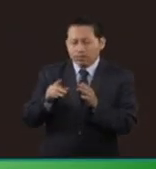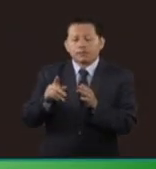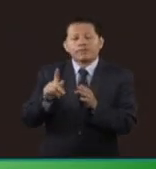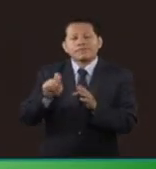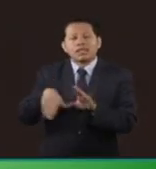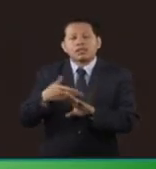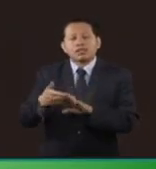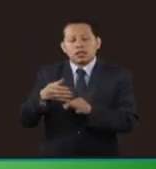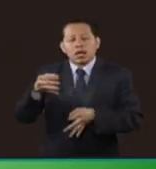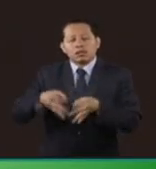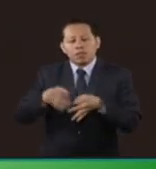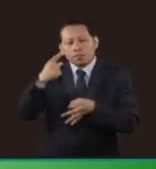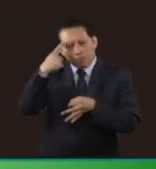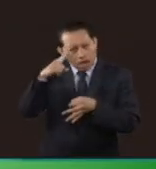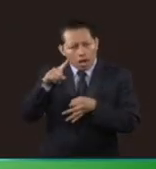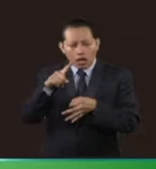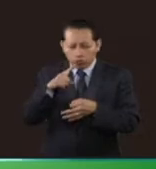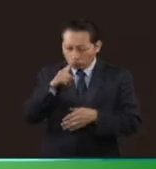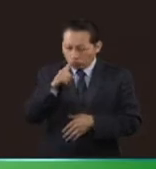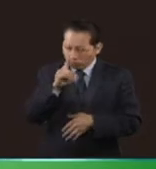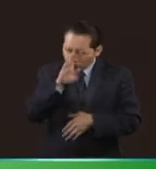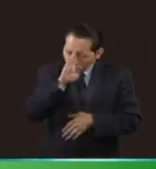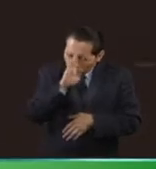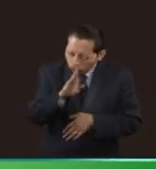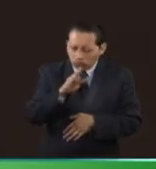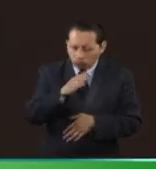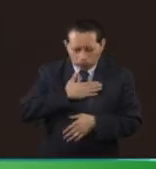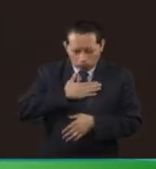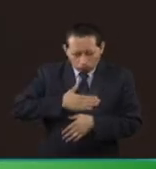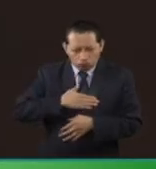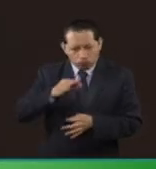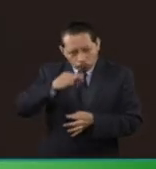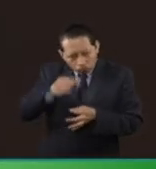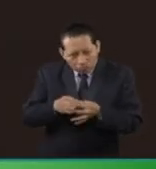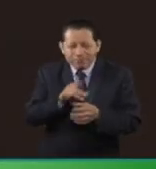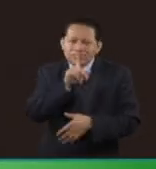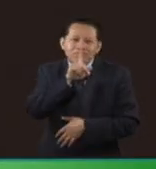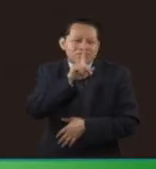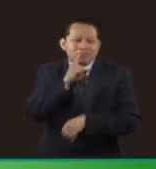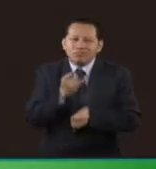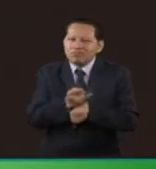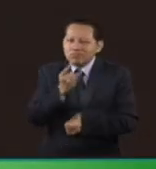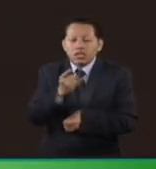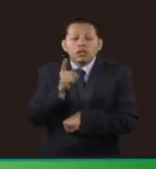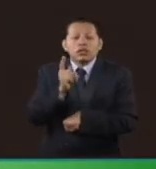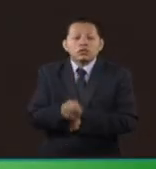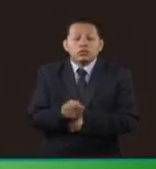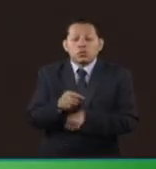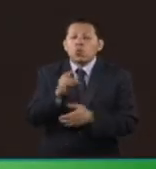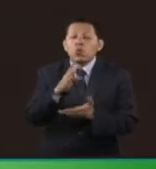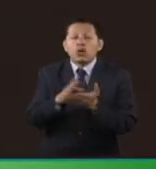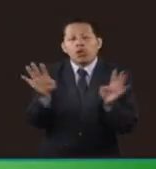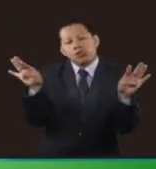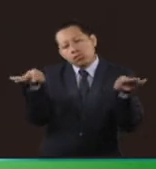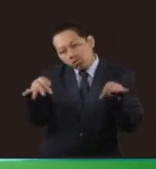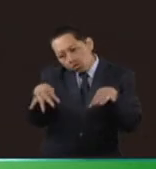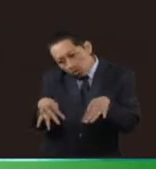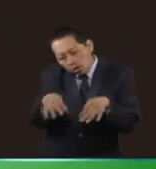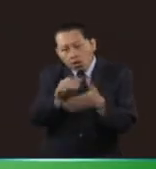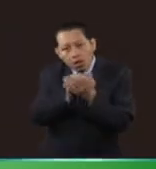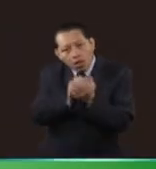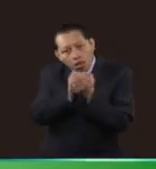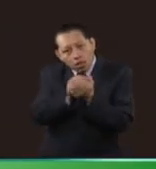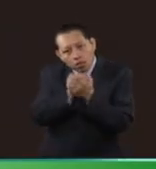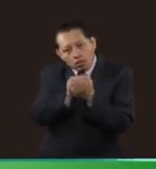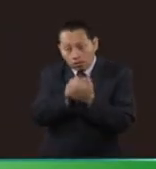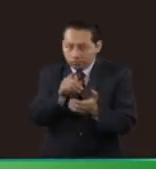para la impartición objetiva e imparcial de la justicia. El espectáculo de llevar a cabo una tómbola, aunque